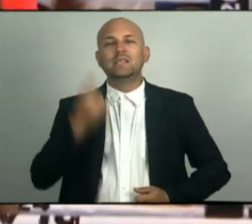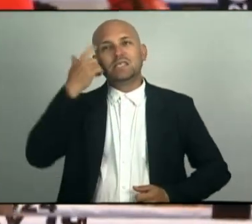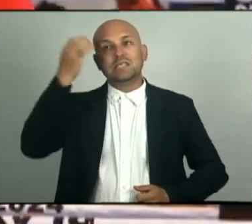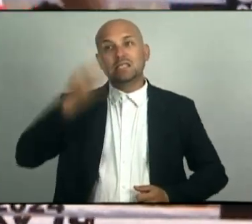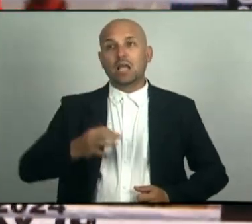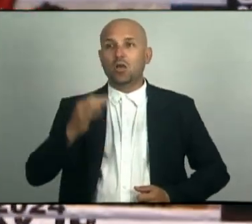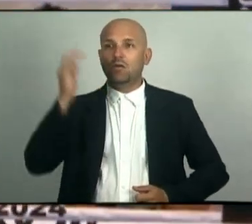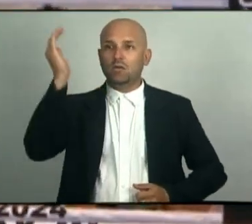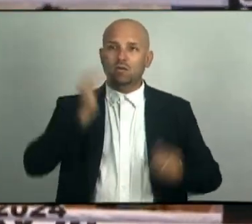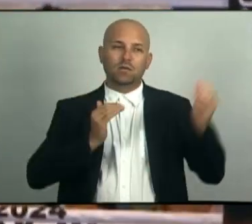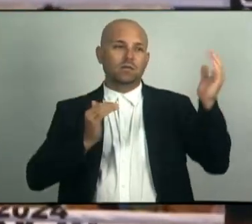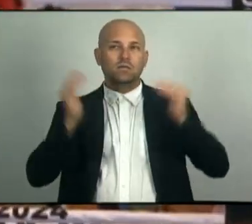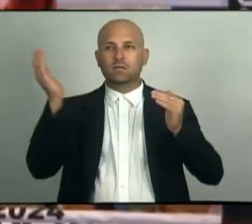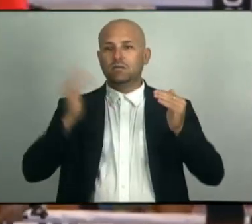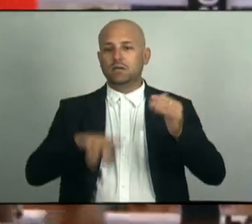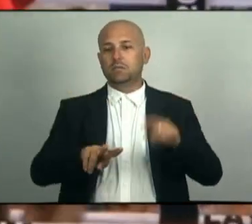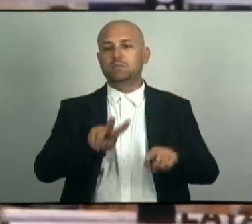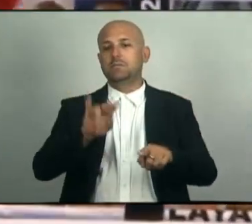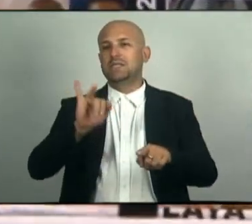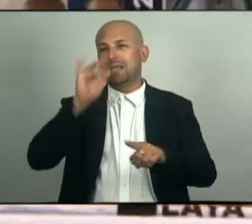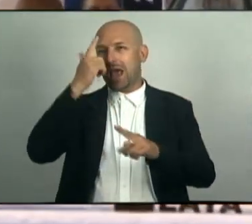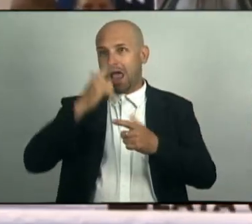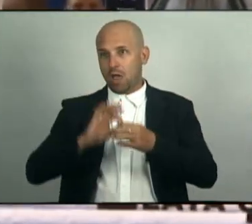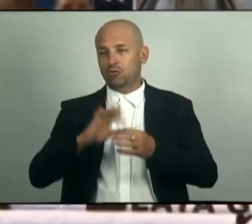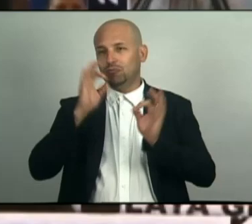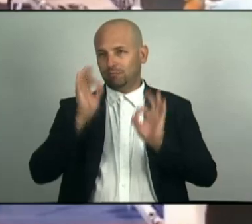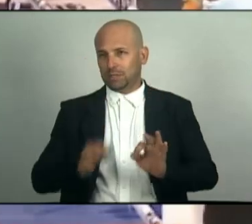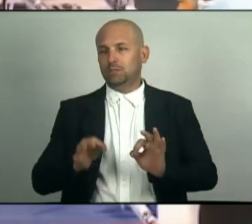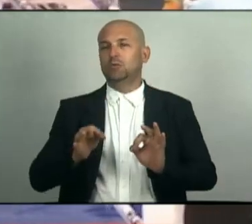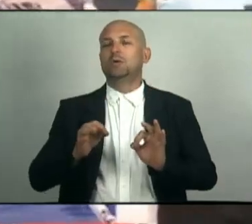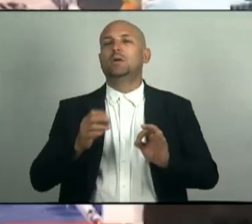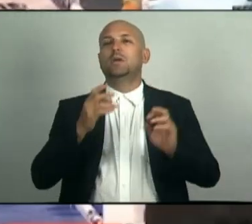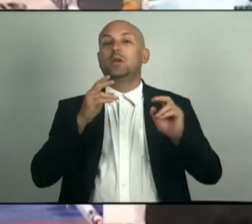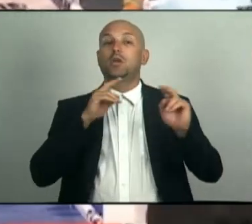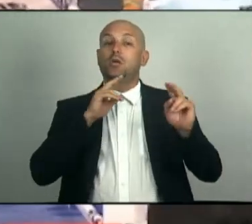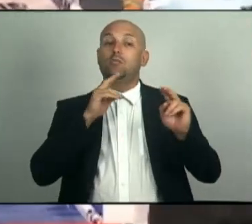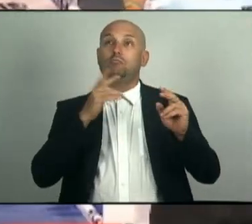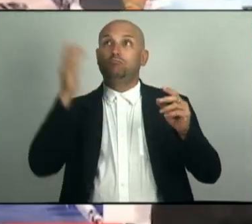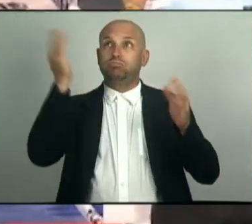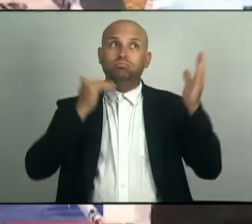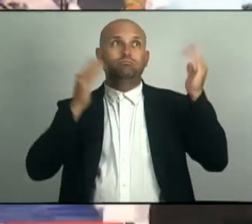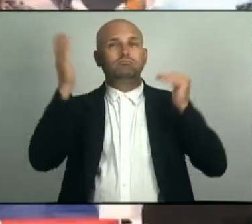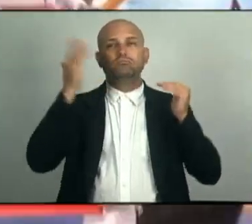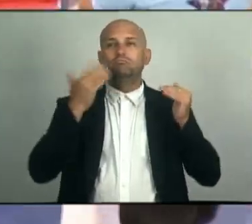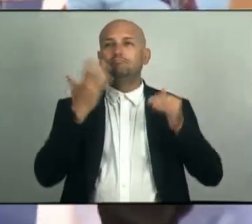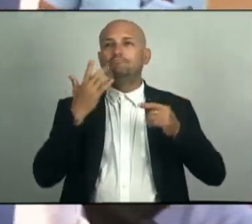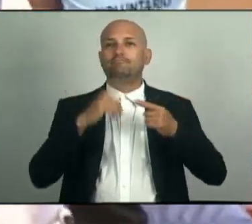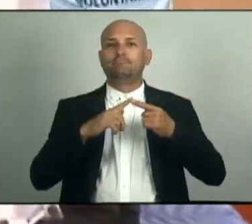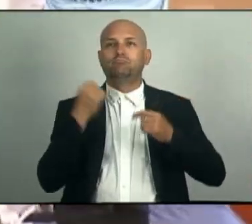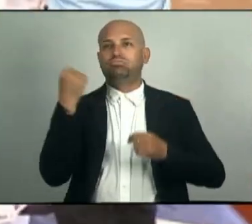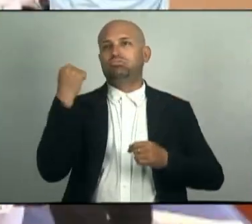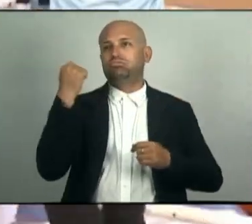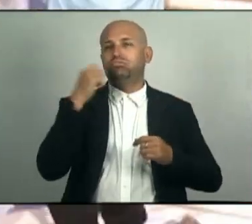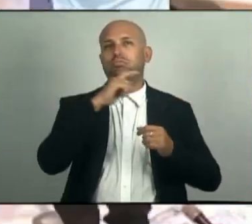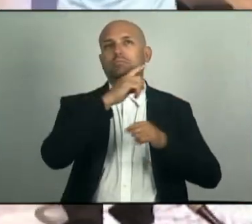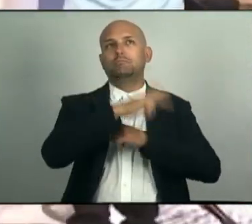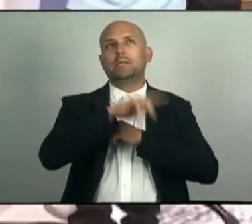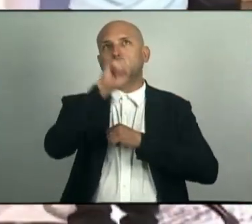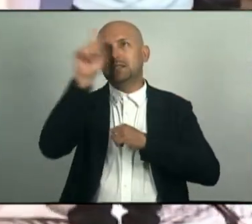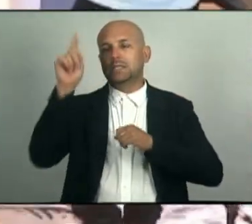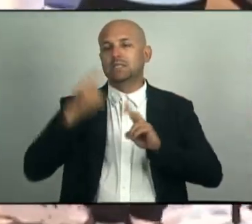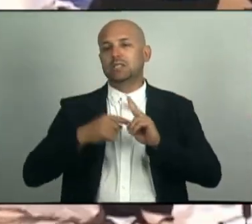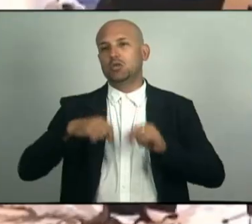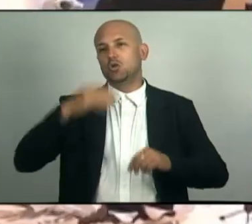venidero 27 de agosto fecha seleccionada combates de alto nivel con la presencia de las principales figuras de nuestro